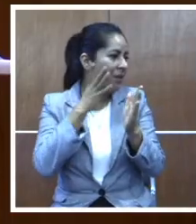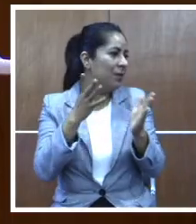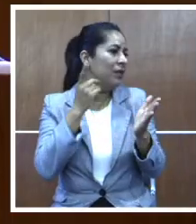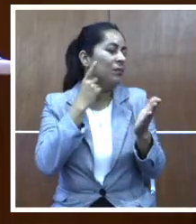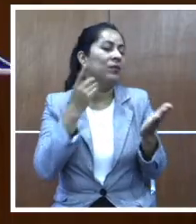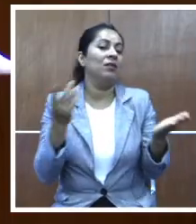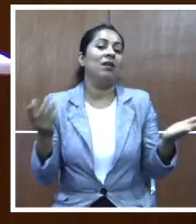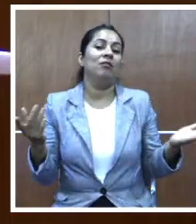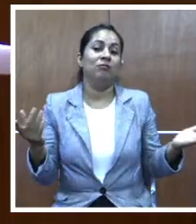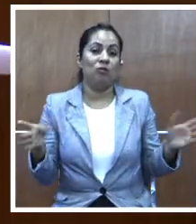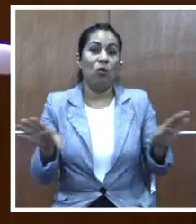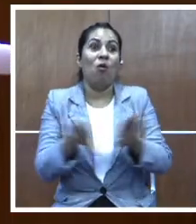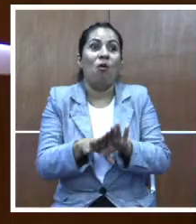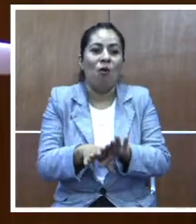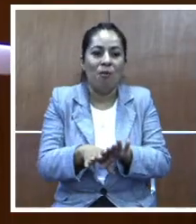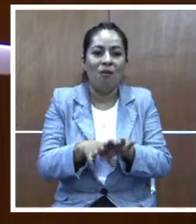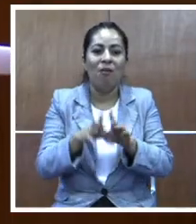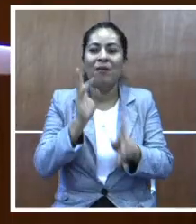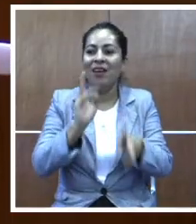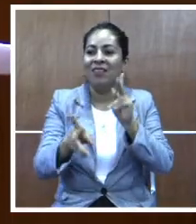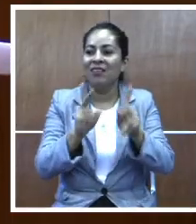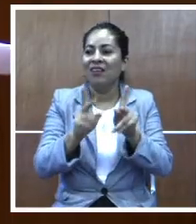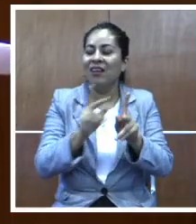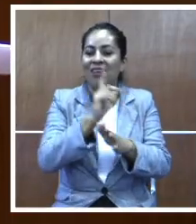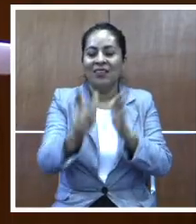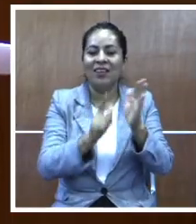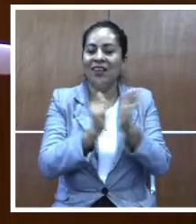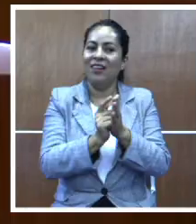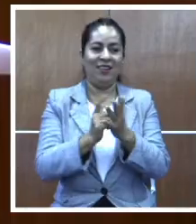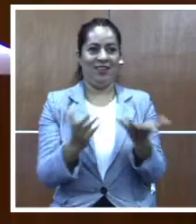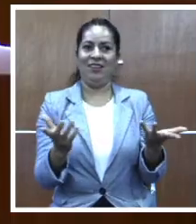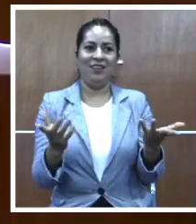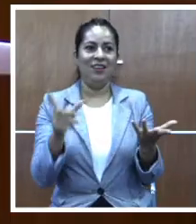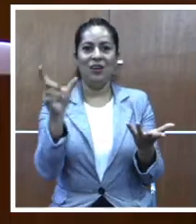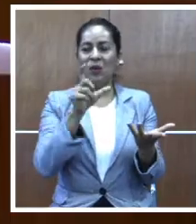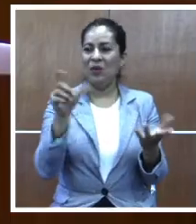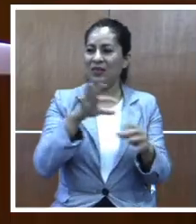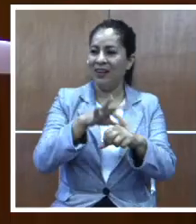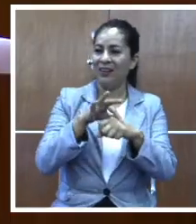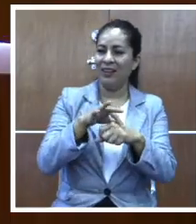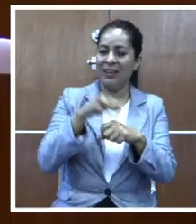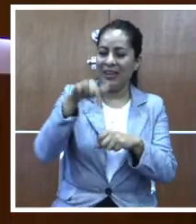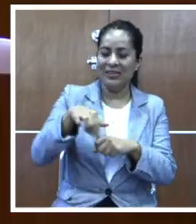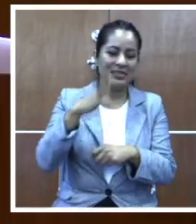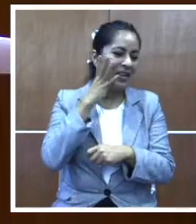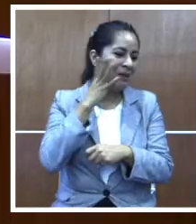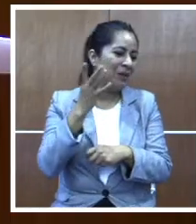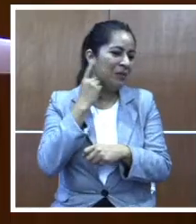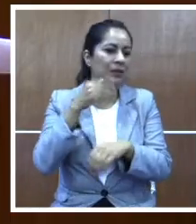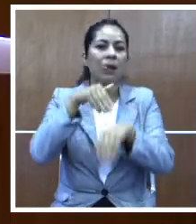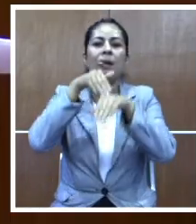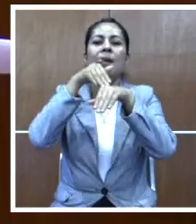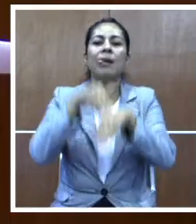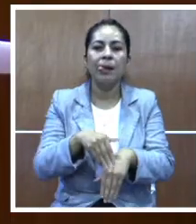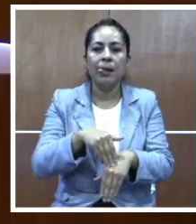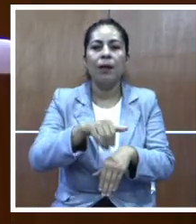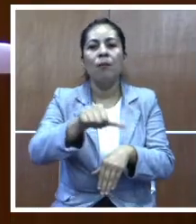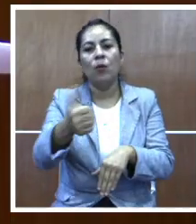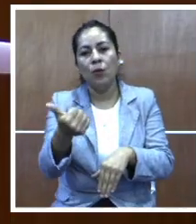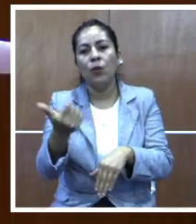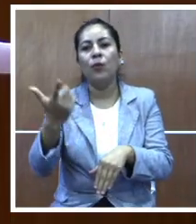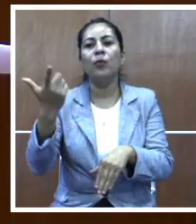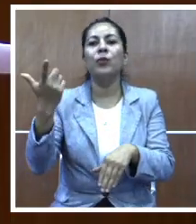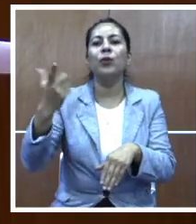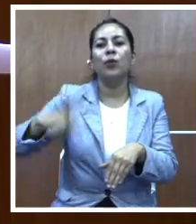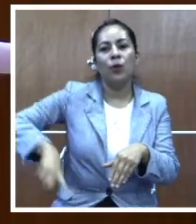legislativo? ¿Cómo podemos hablar de soberanía legislativa cuando en la realidad este poder está subordinado por otro poder?